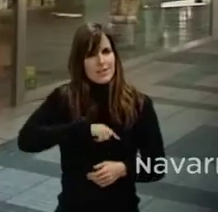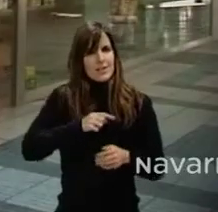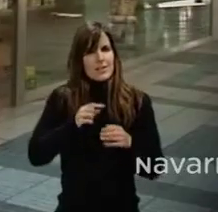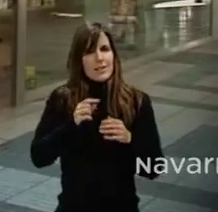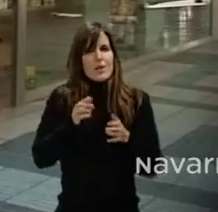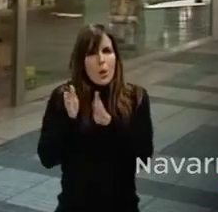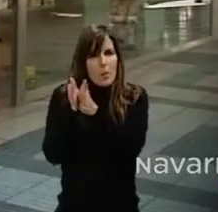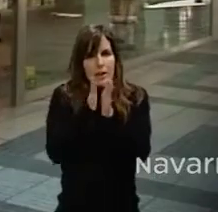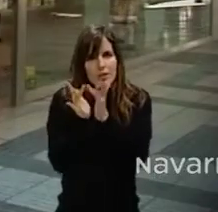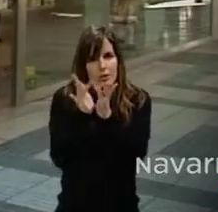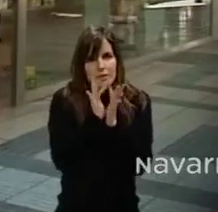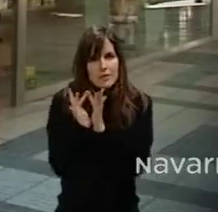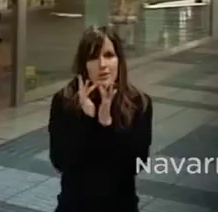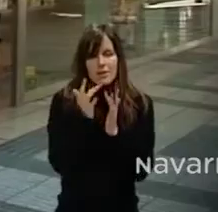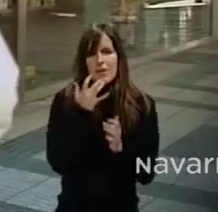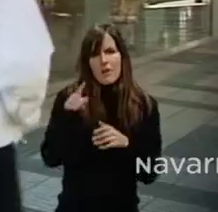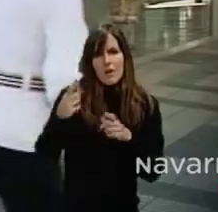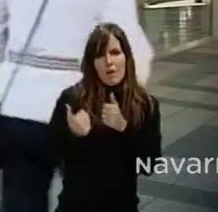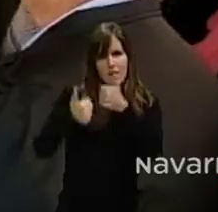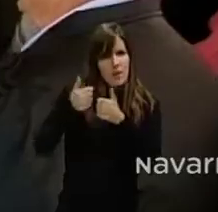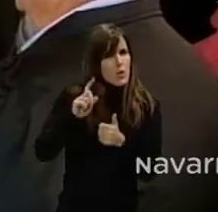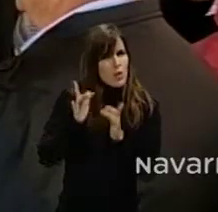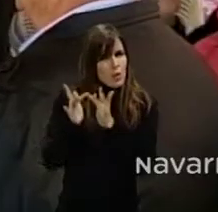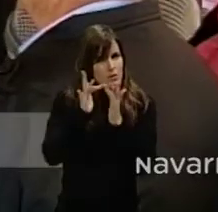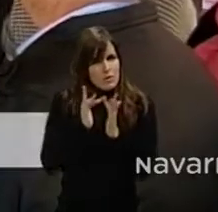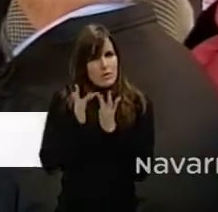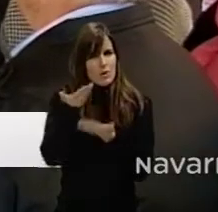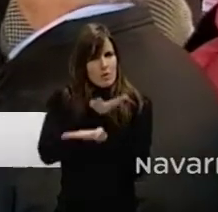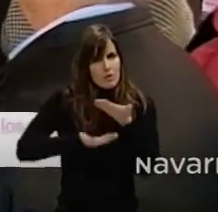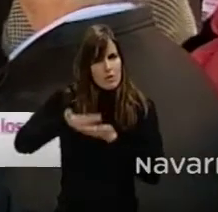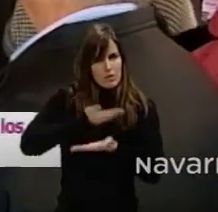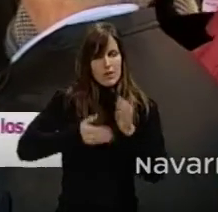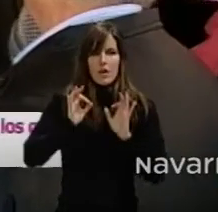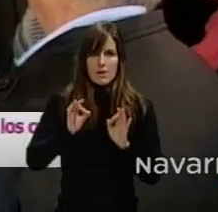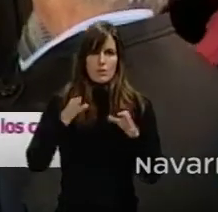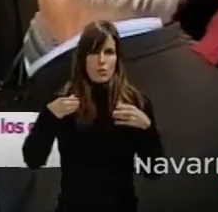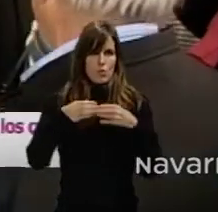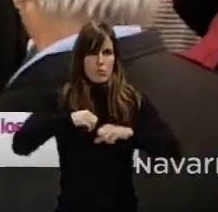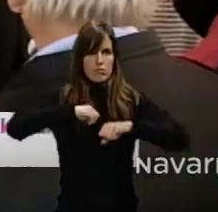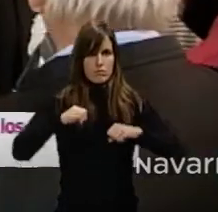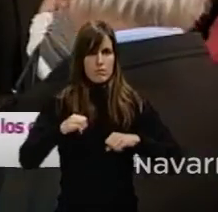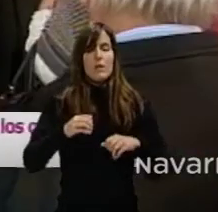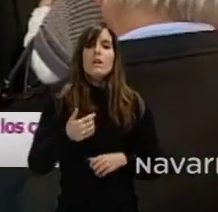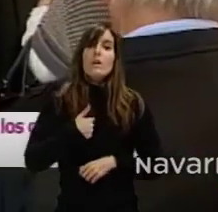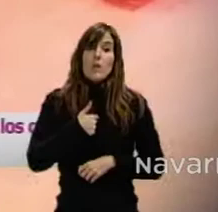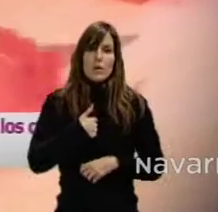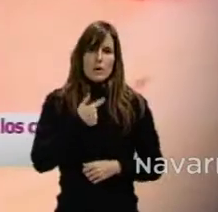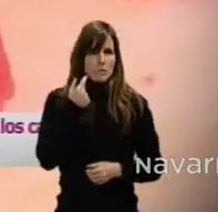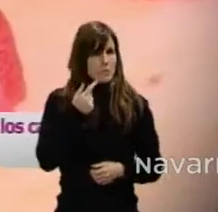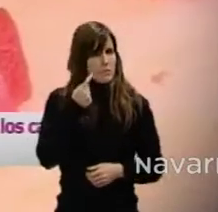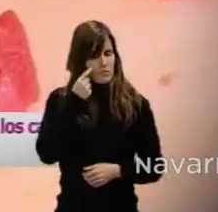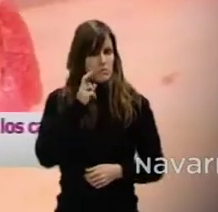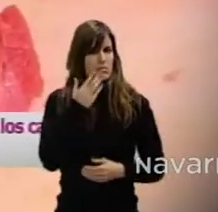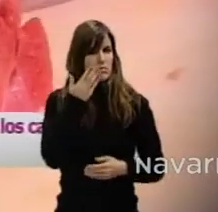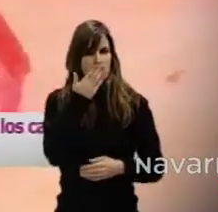nuestro ¿no? Un compañero mío no es mi enemigo yo comparto con él y él comparte conmigo. Aparte de buscar lo mejor yo te garantizo que en nuestras